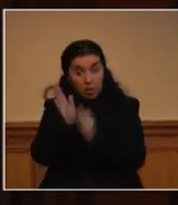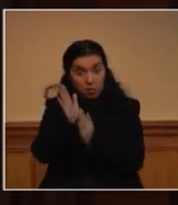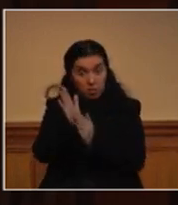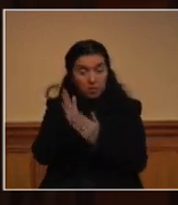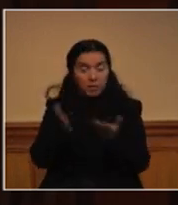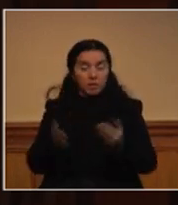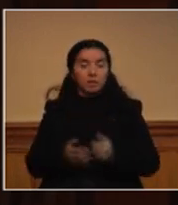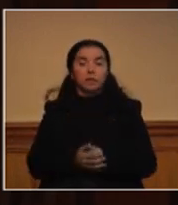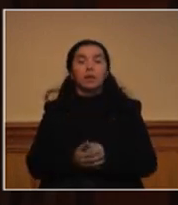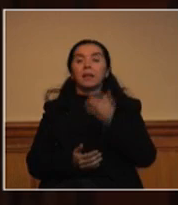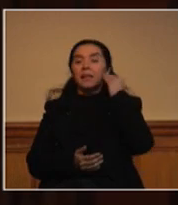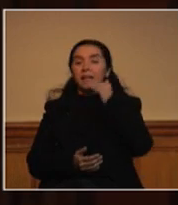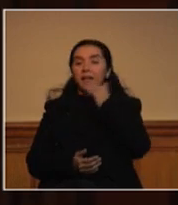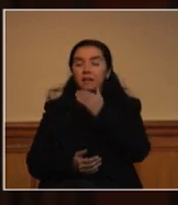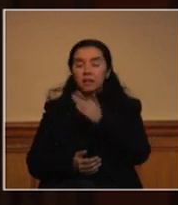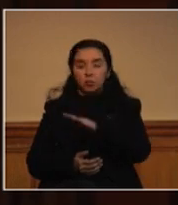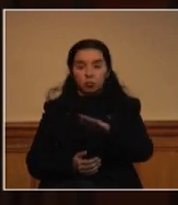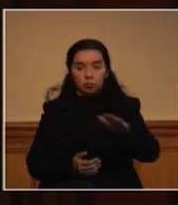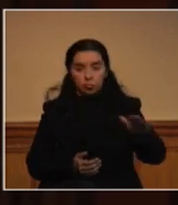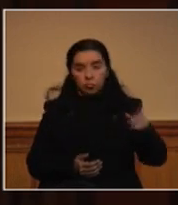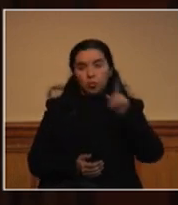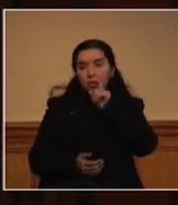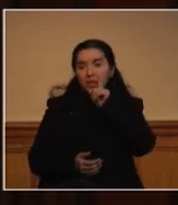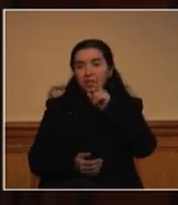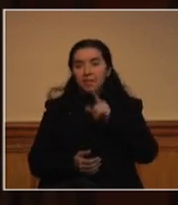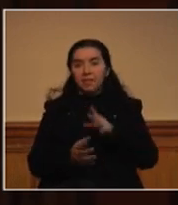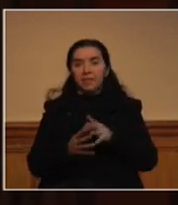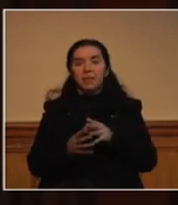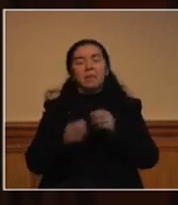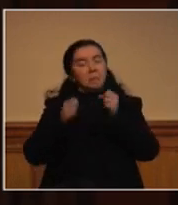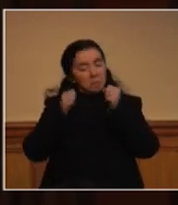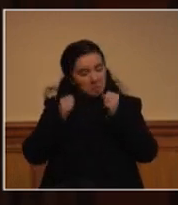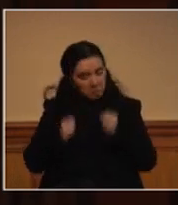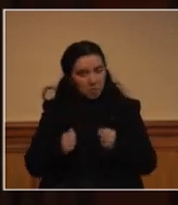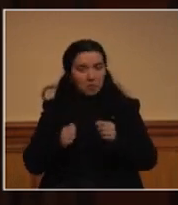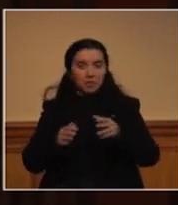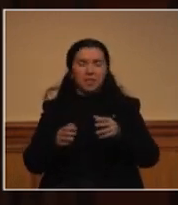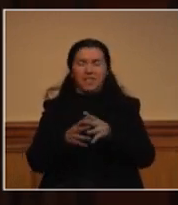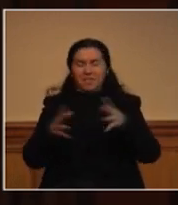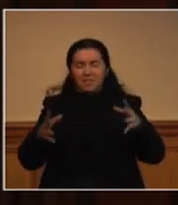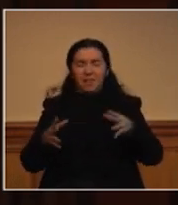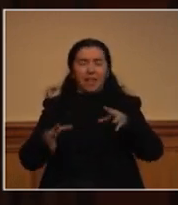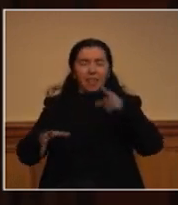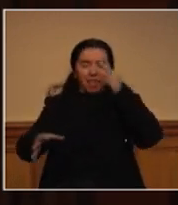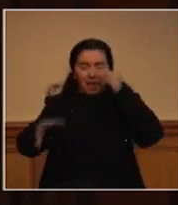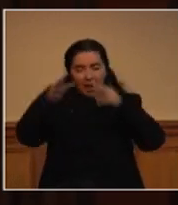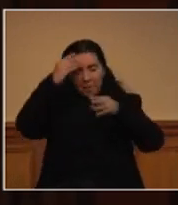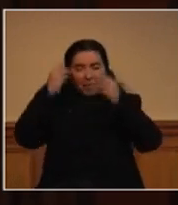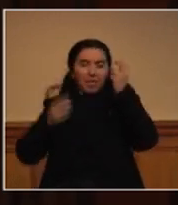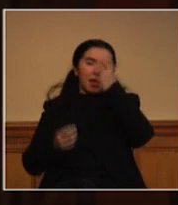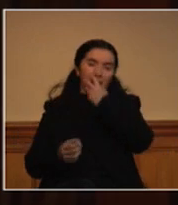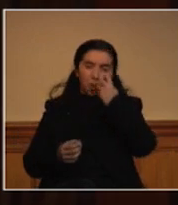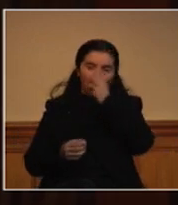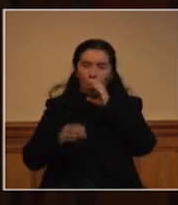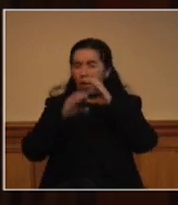demostrado que los niños tienen unas grandes posibilidades de aprender lenguaje, aprender